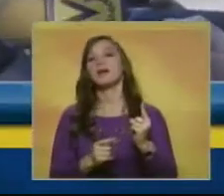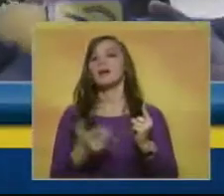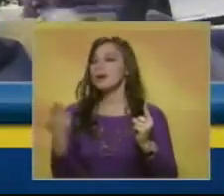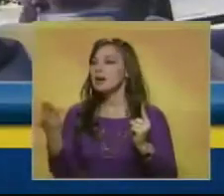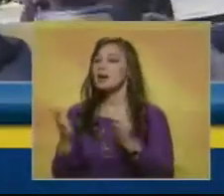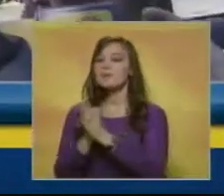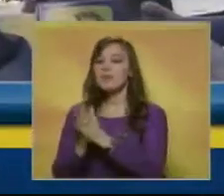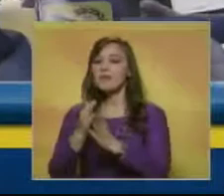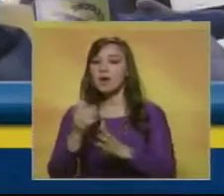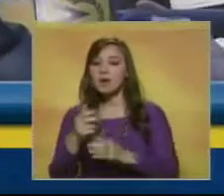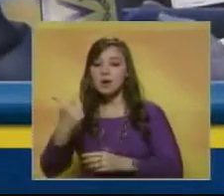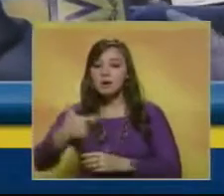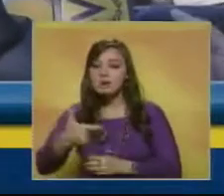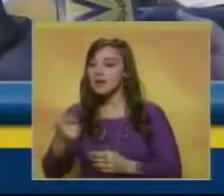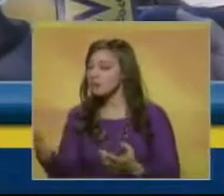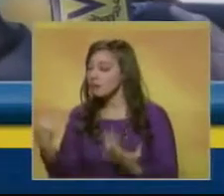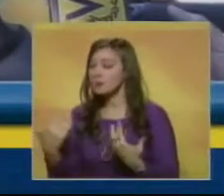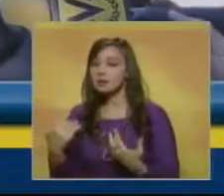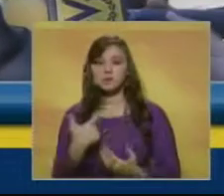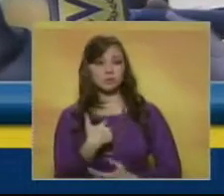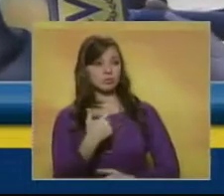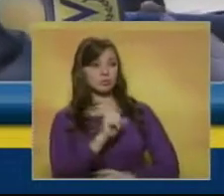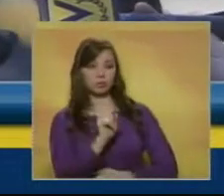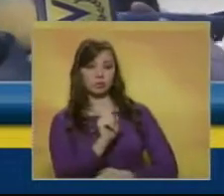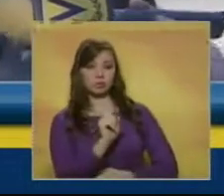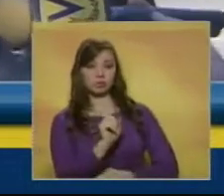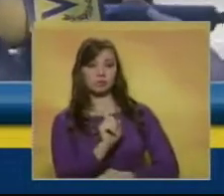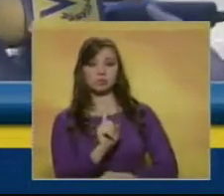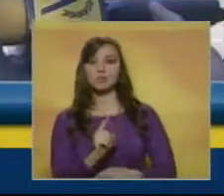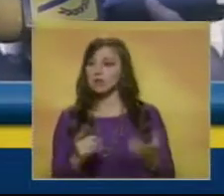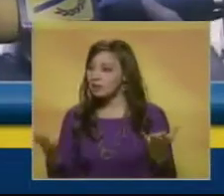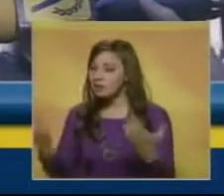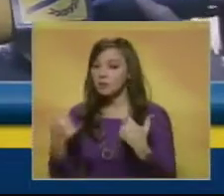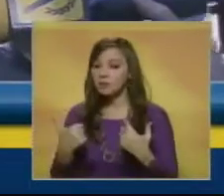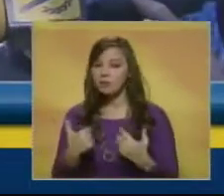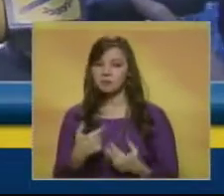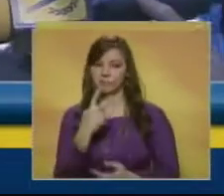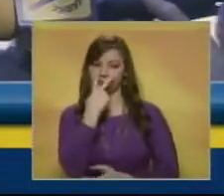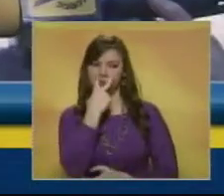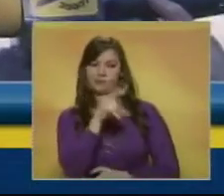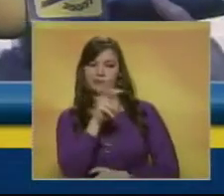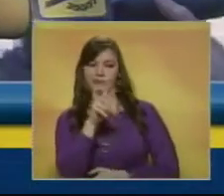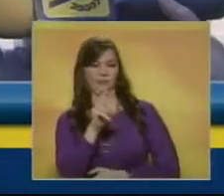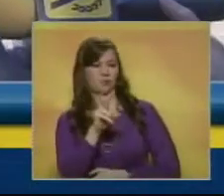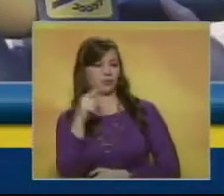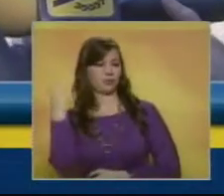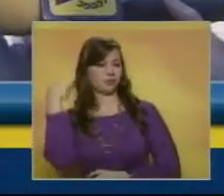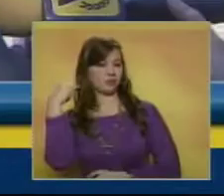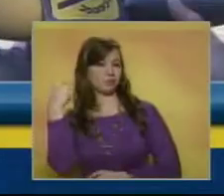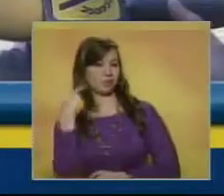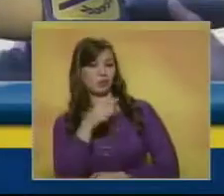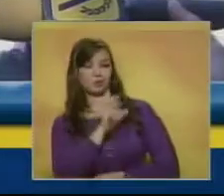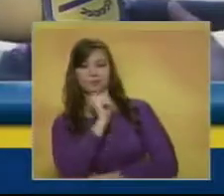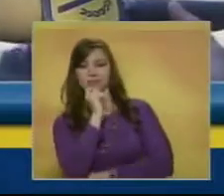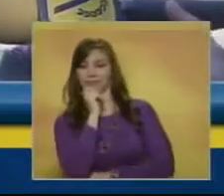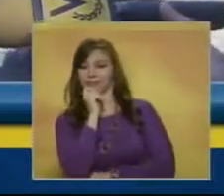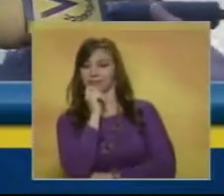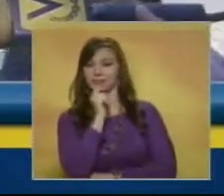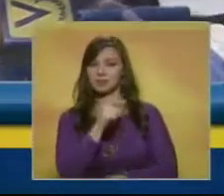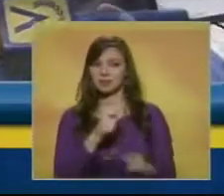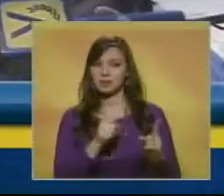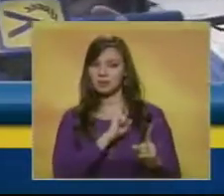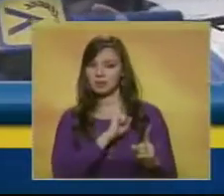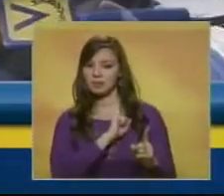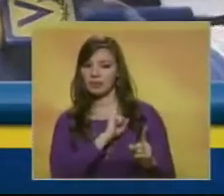una carrera pero no se la dan. Entonces, como no se le querían llevar porque tenían cara de loco y venía así todo desesperado, como no lo quieren llevar,